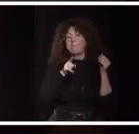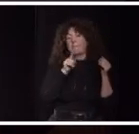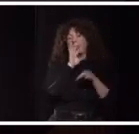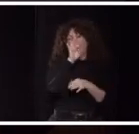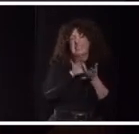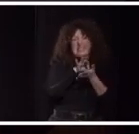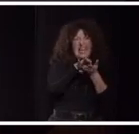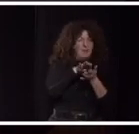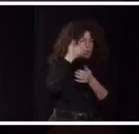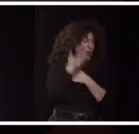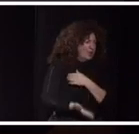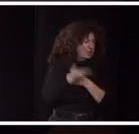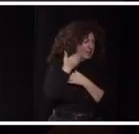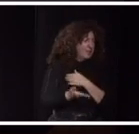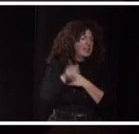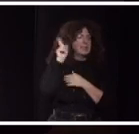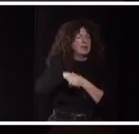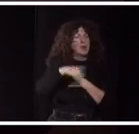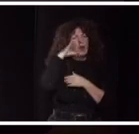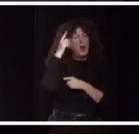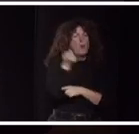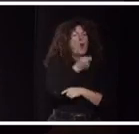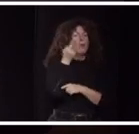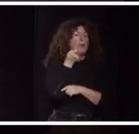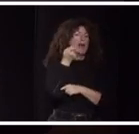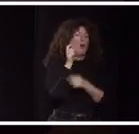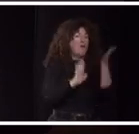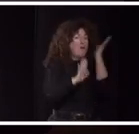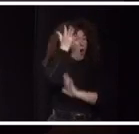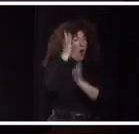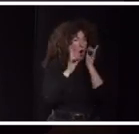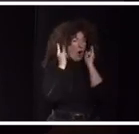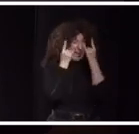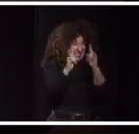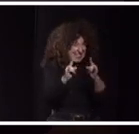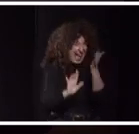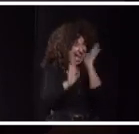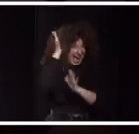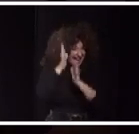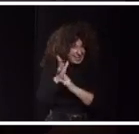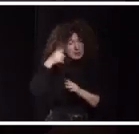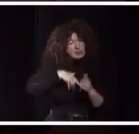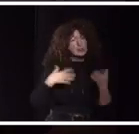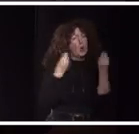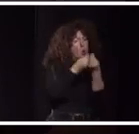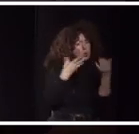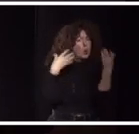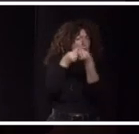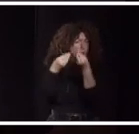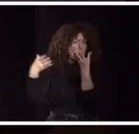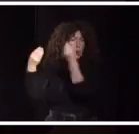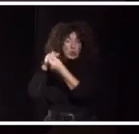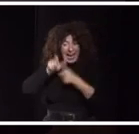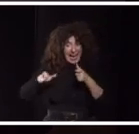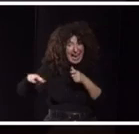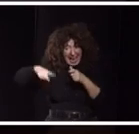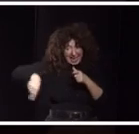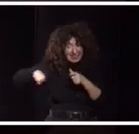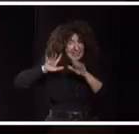esencial. Hemos estado con los bomberos forestales, hemos estado en cada una de las batallas, de las luchas, con la gente que está